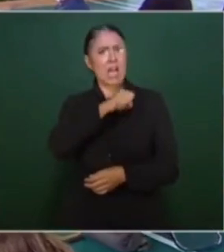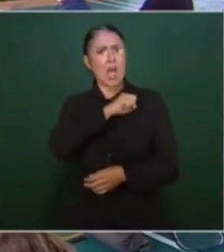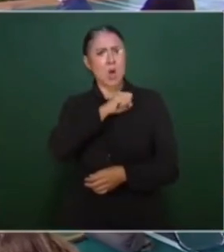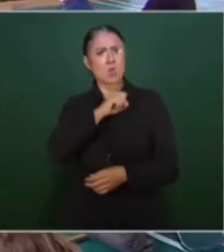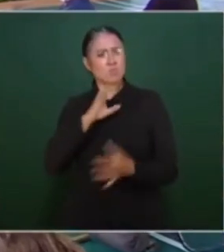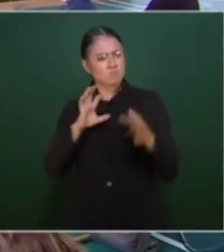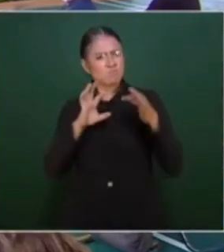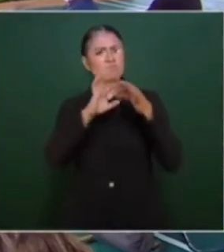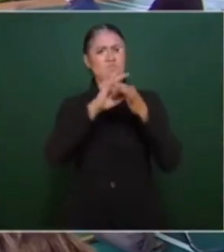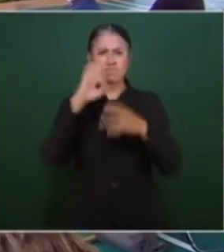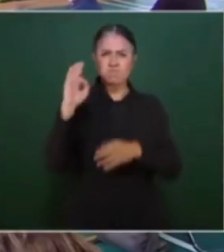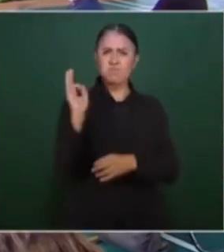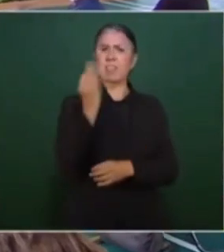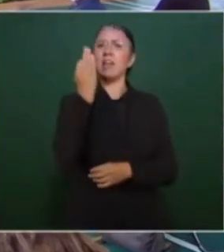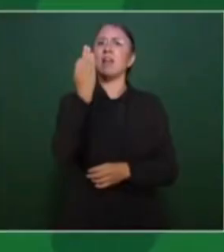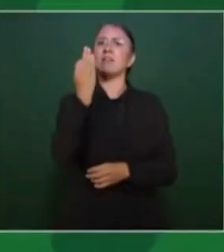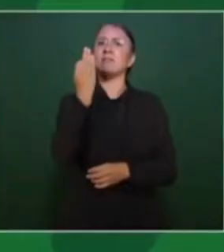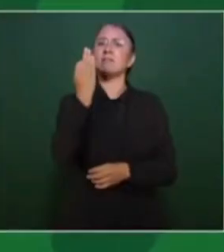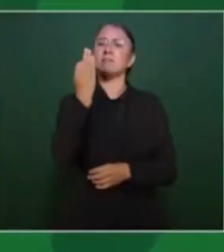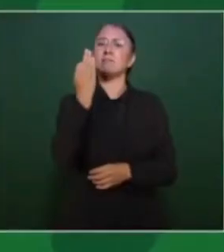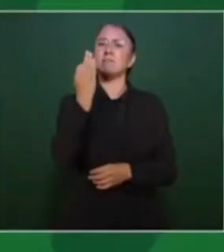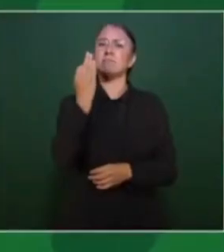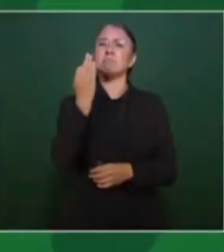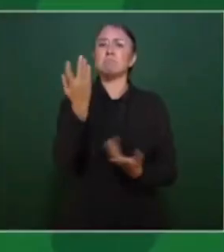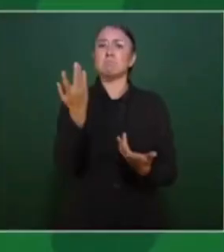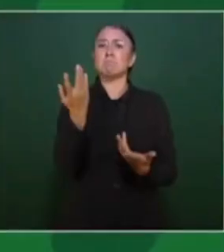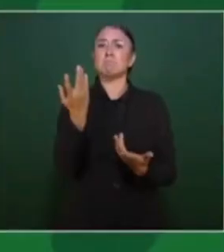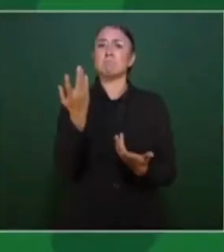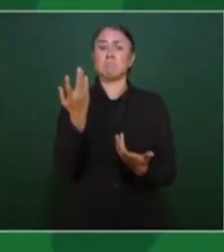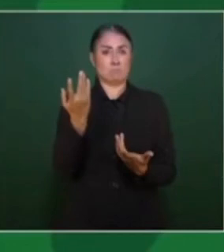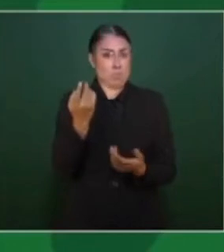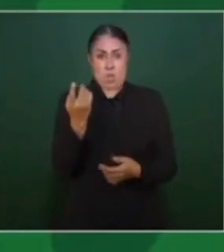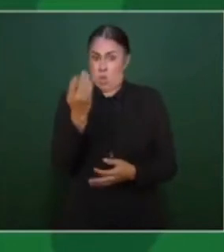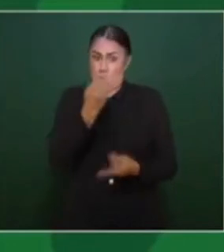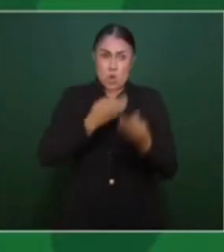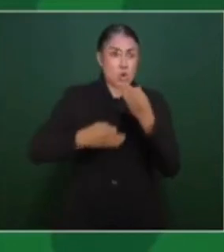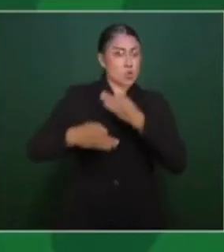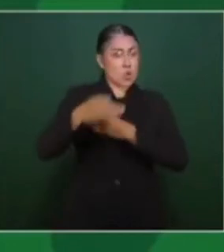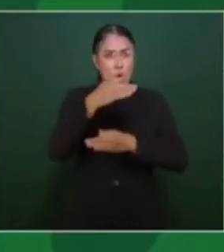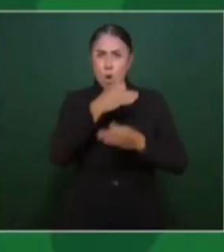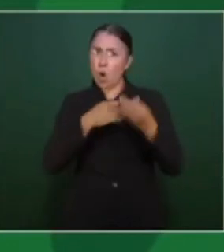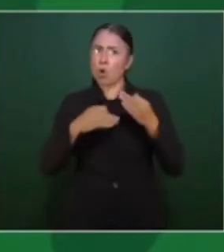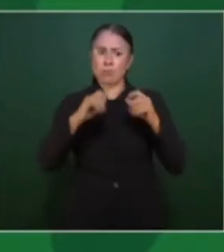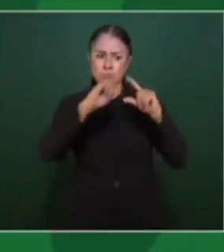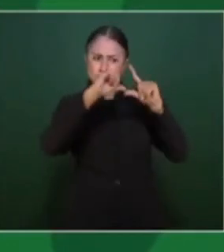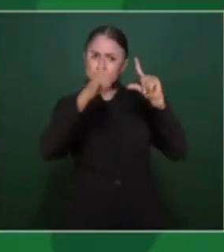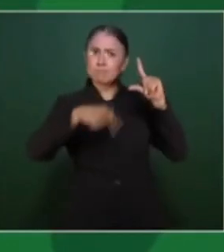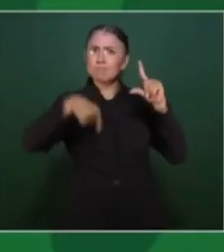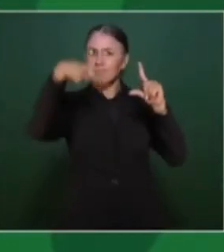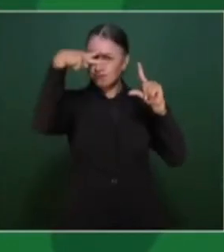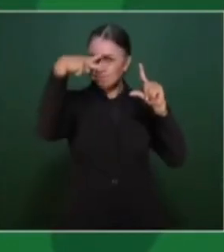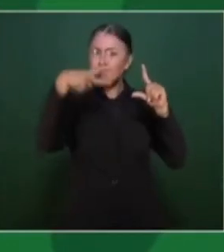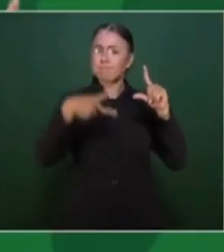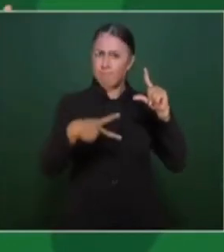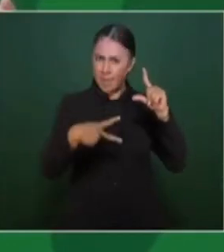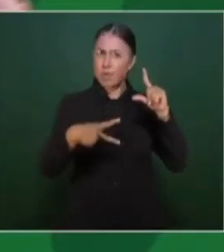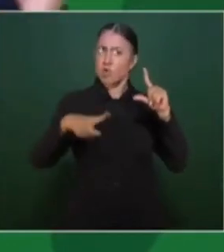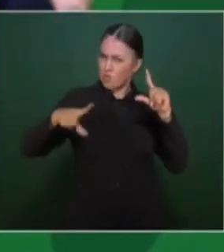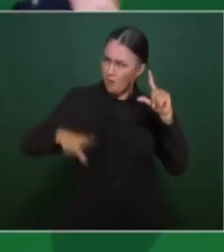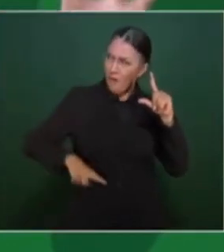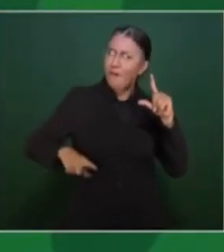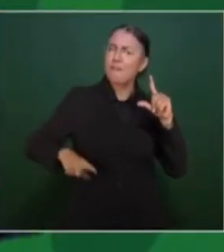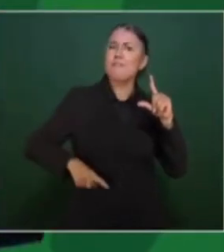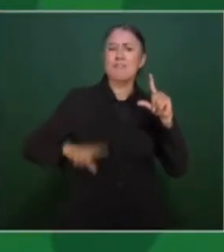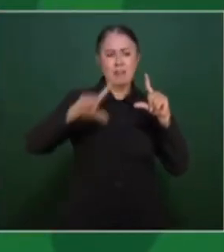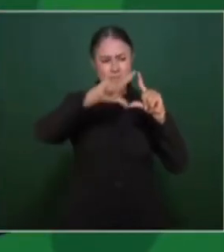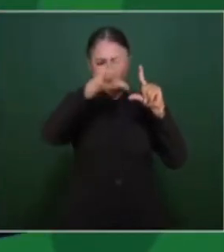salud sea un asunto de todos y de la República, del gobierno de la República, que